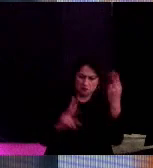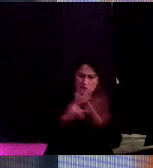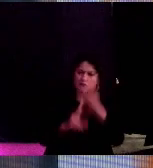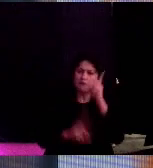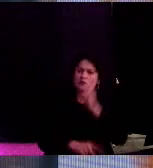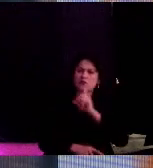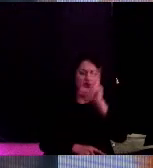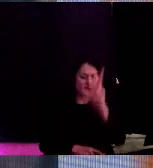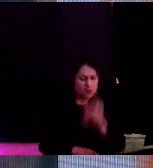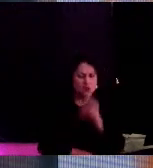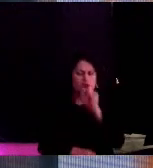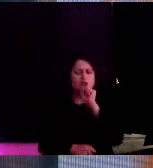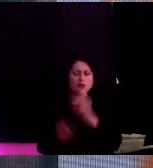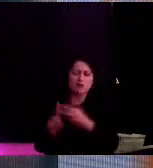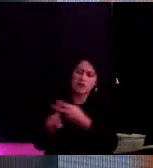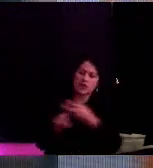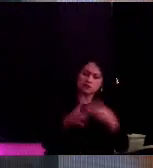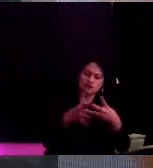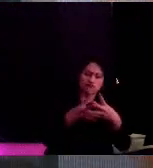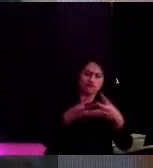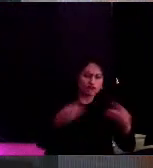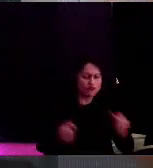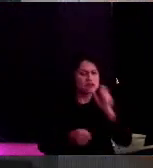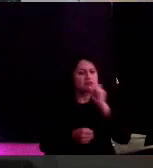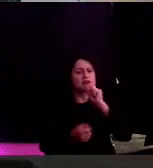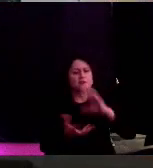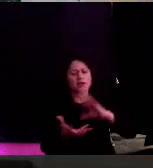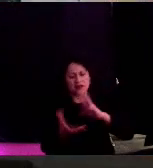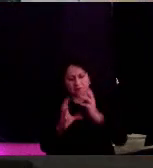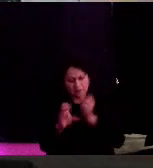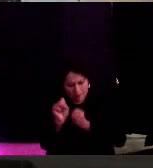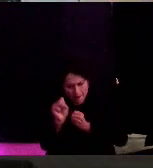y violencia